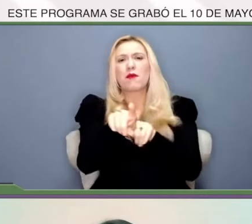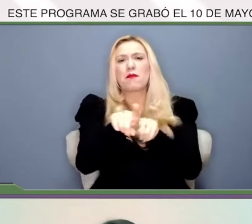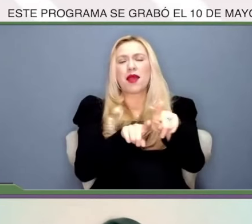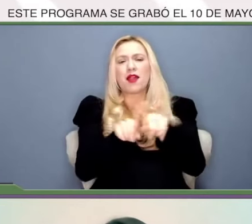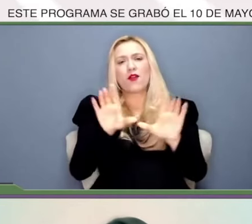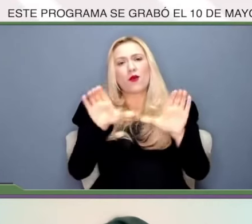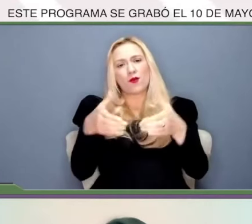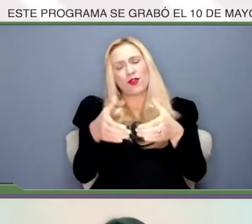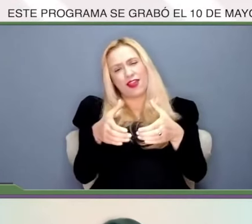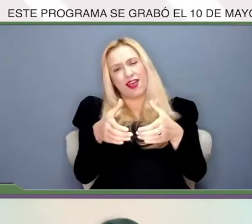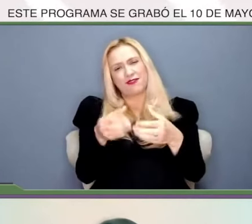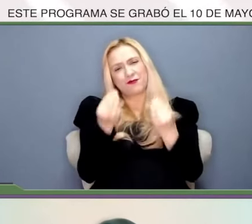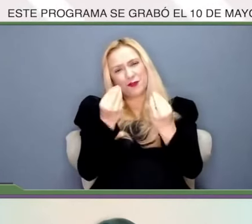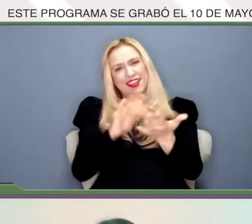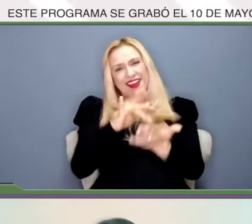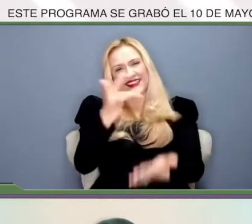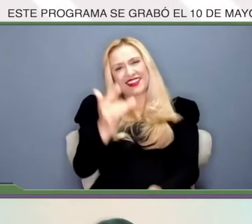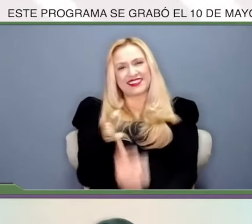muchas gracias.